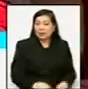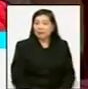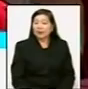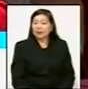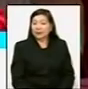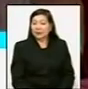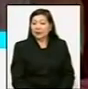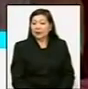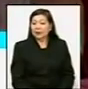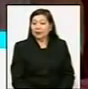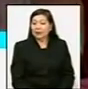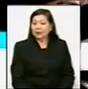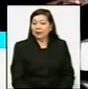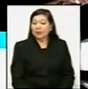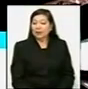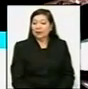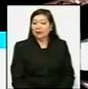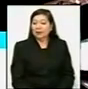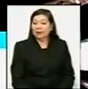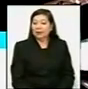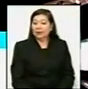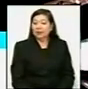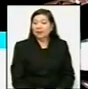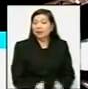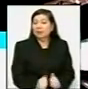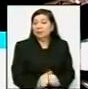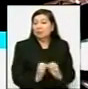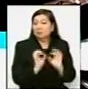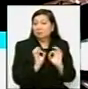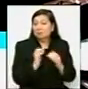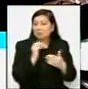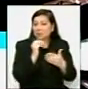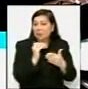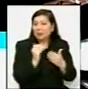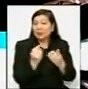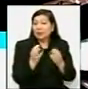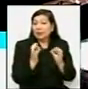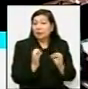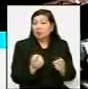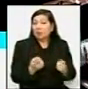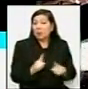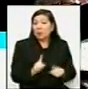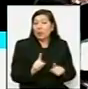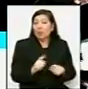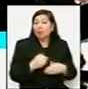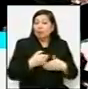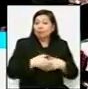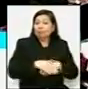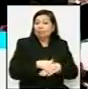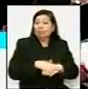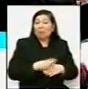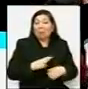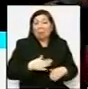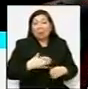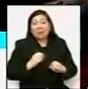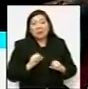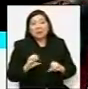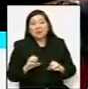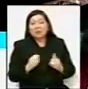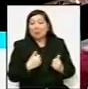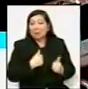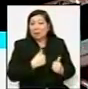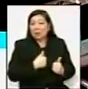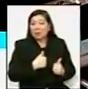Costa. Presidenta, con una precisión, siempre y cuando ese proceso electoral puedan ser las